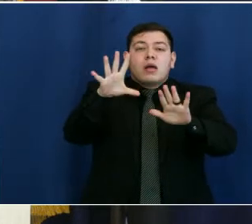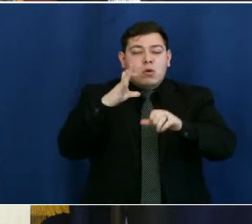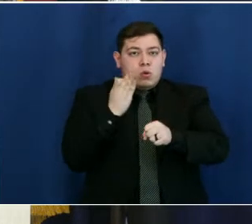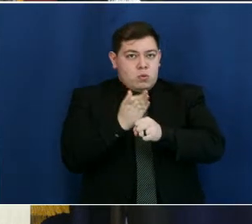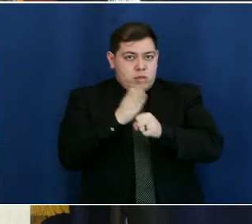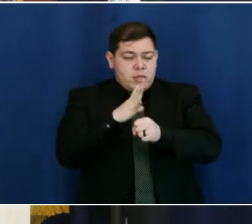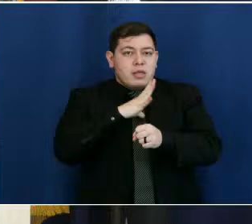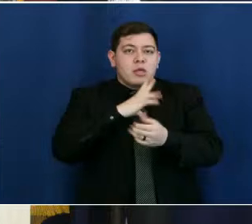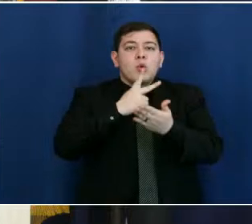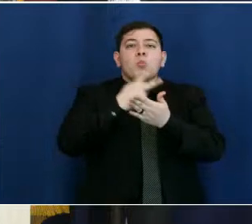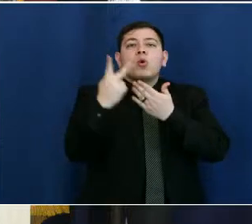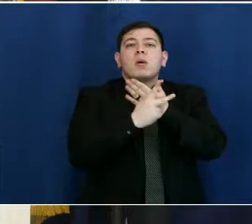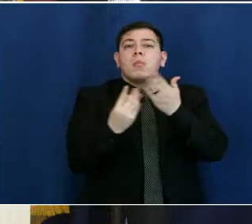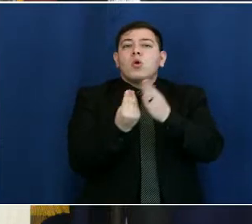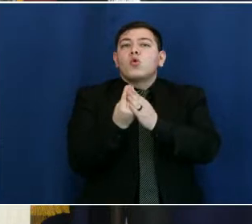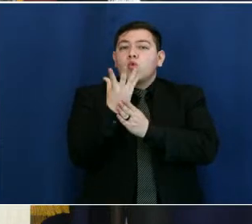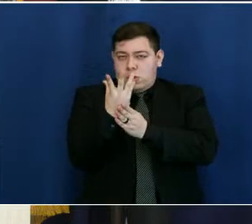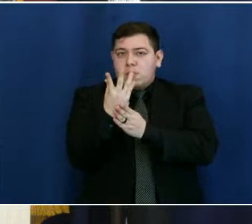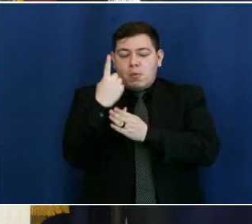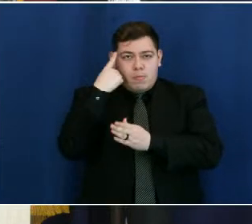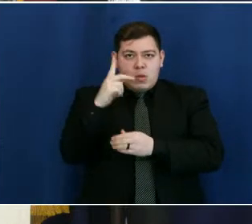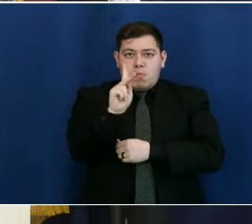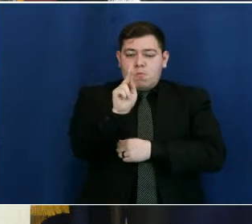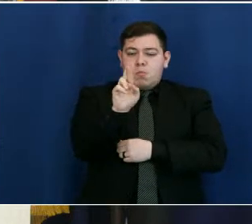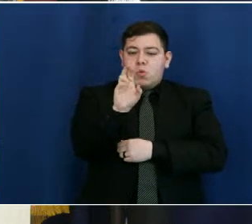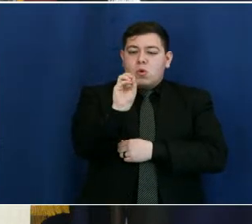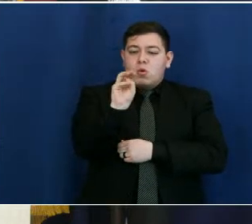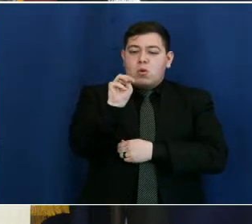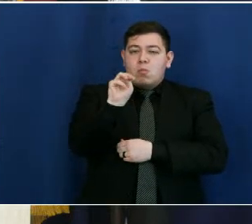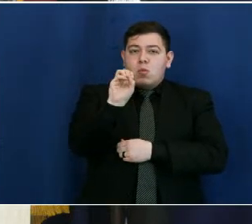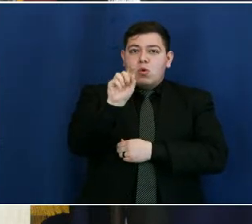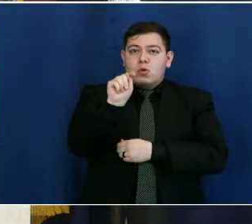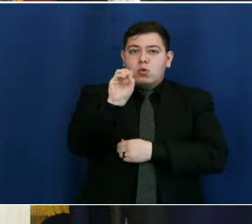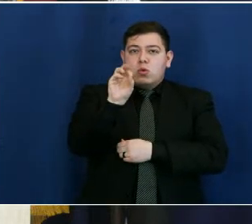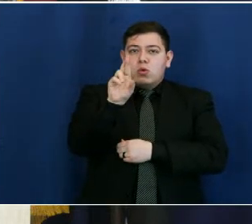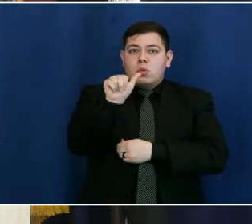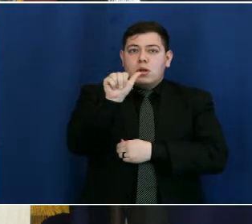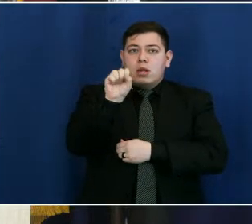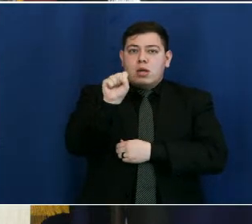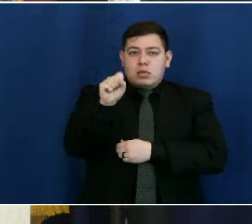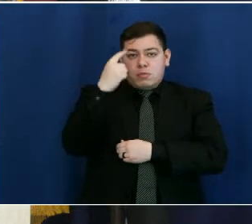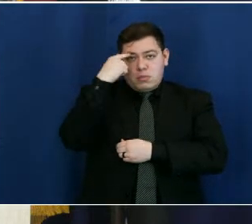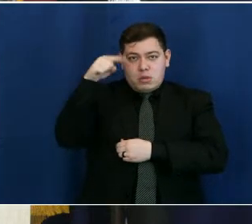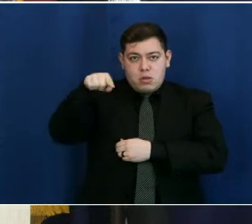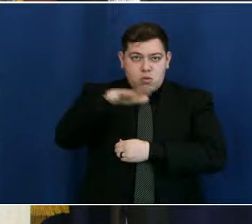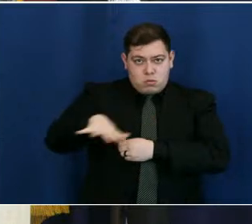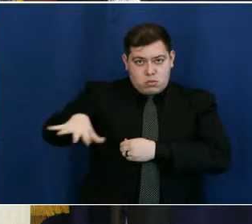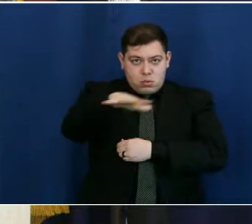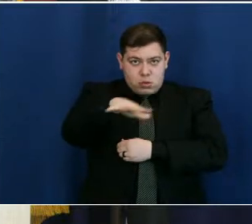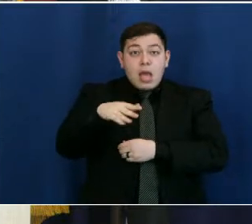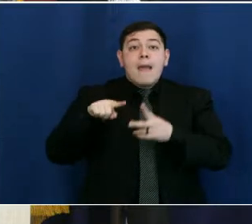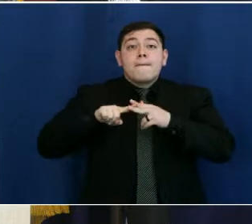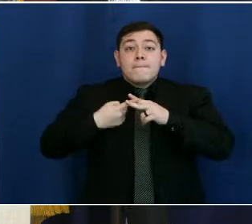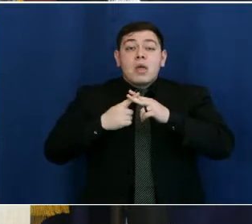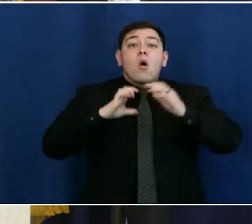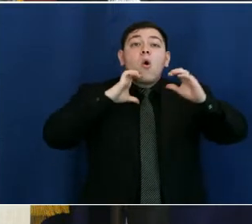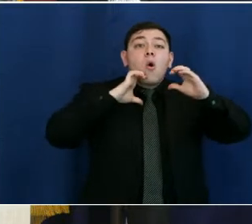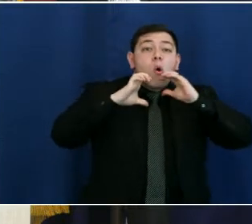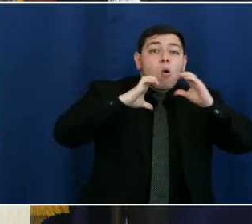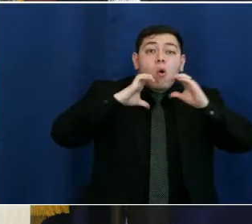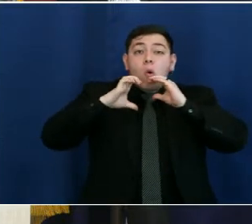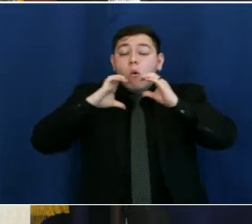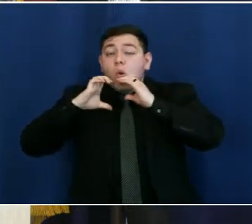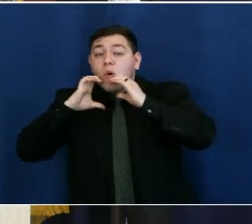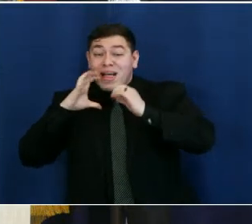piloto comenzará esta semana, conocido como Promotoras del Condado. Ellas van a comenzar a comunicarse y ellos directamente